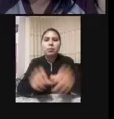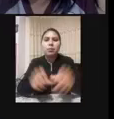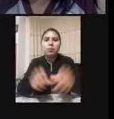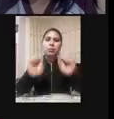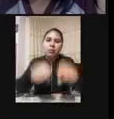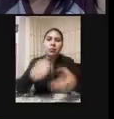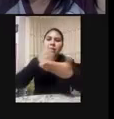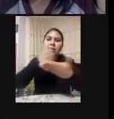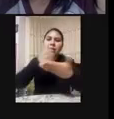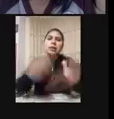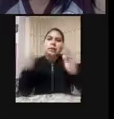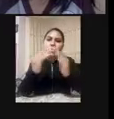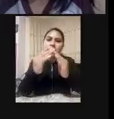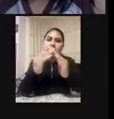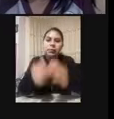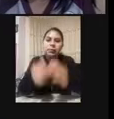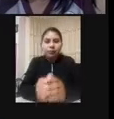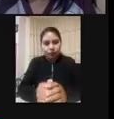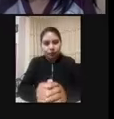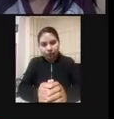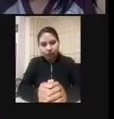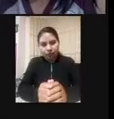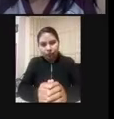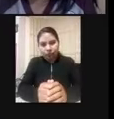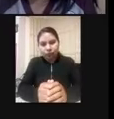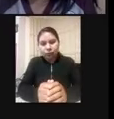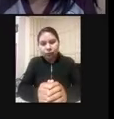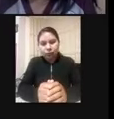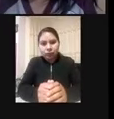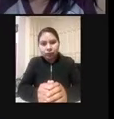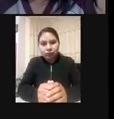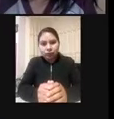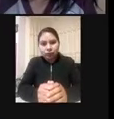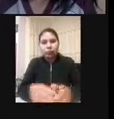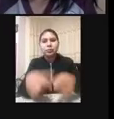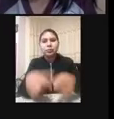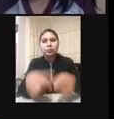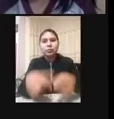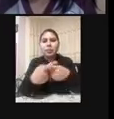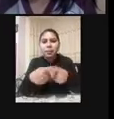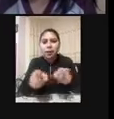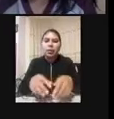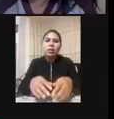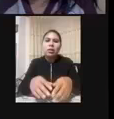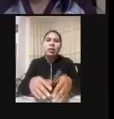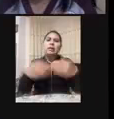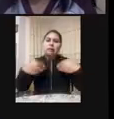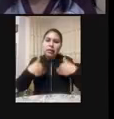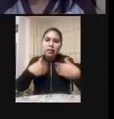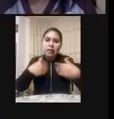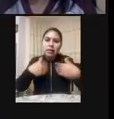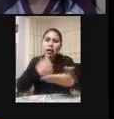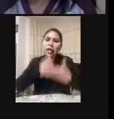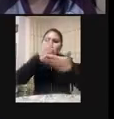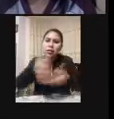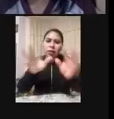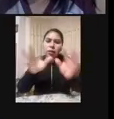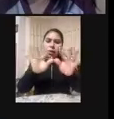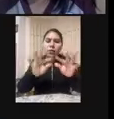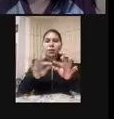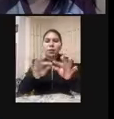necesario que ella tenga un apoyo terapéutico, pero un apoyo terapéutico con apoyo de los papás y de todos los integrantes de la